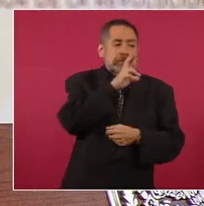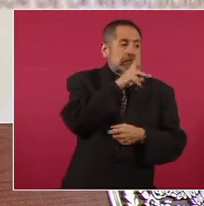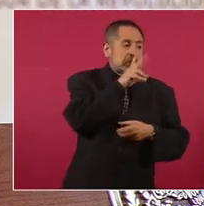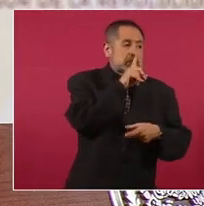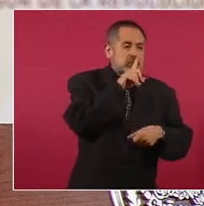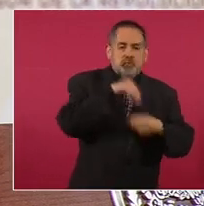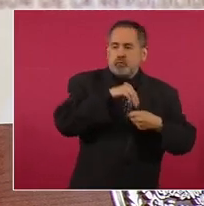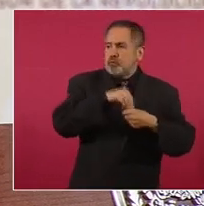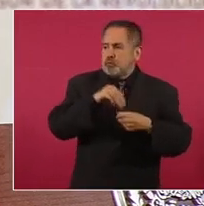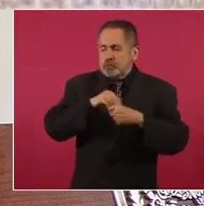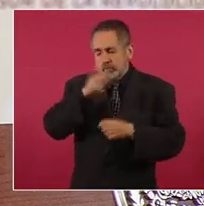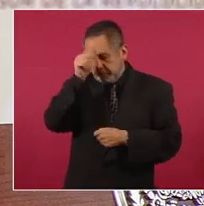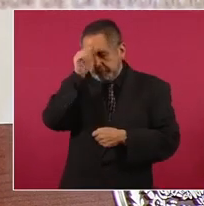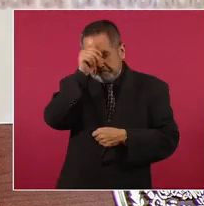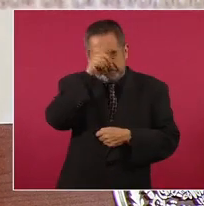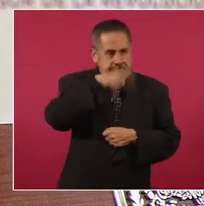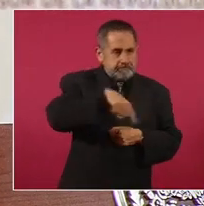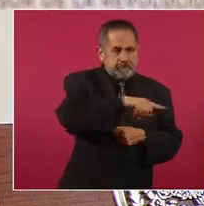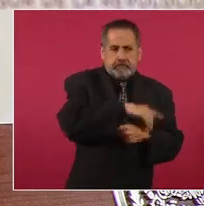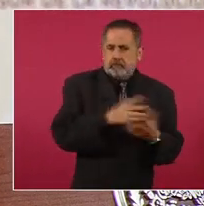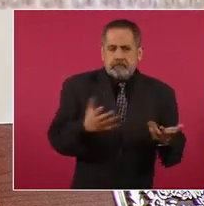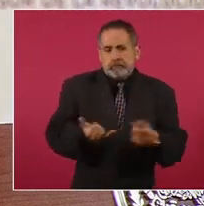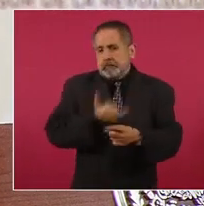el inicio por parte del Estado.